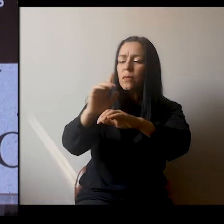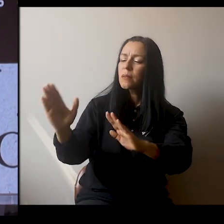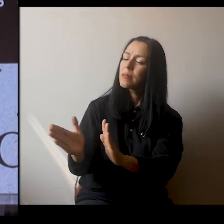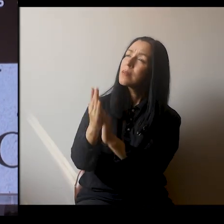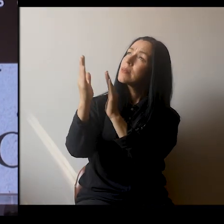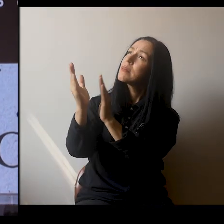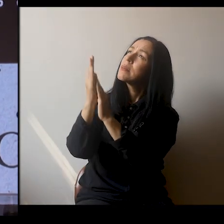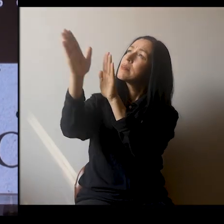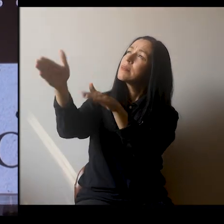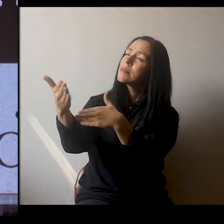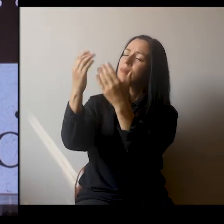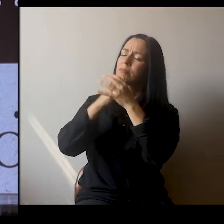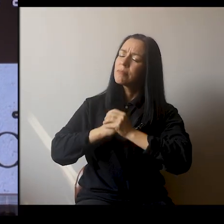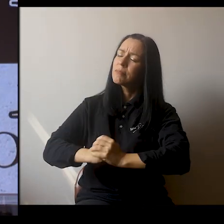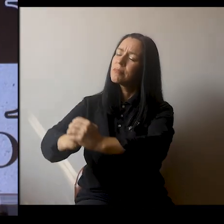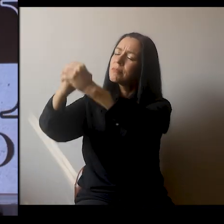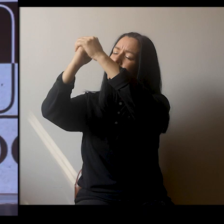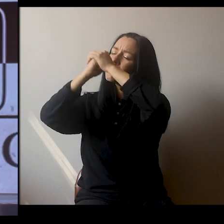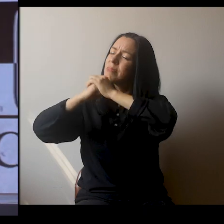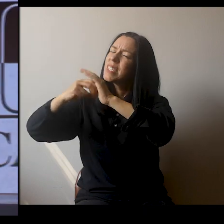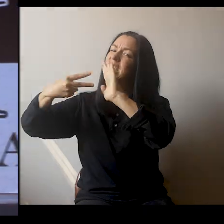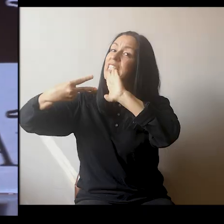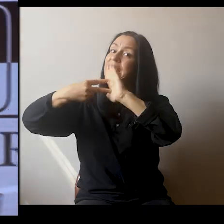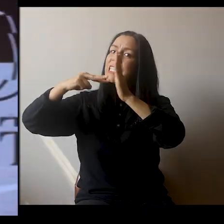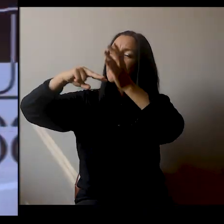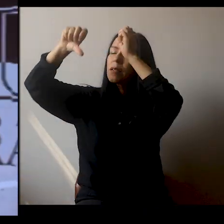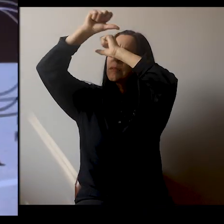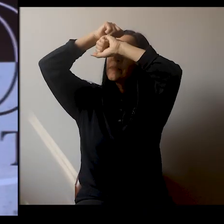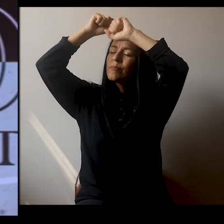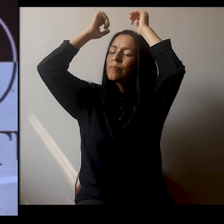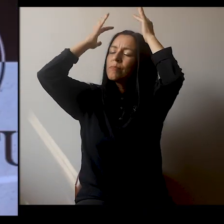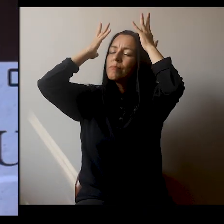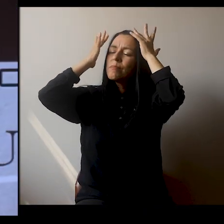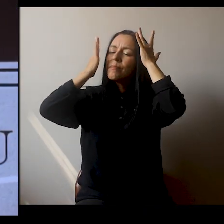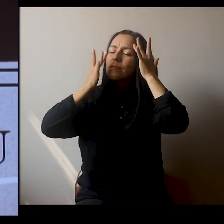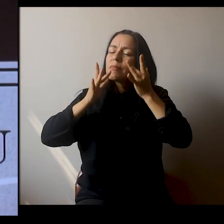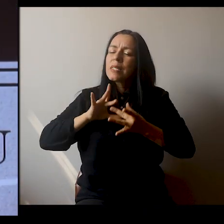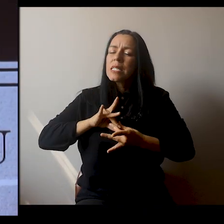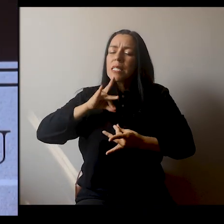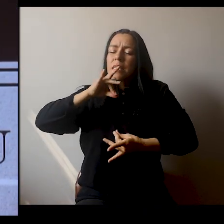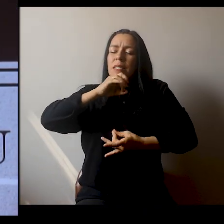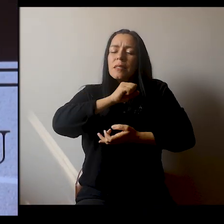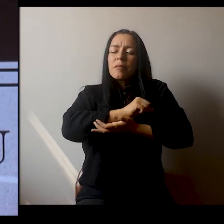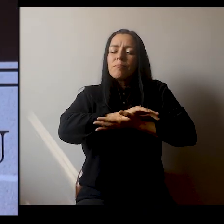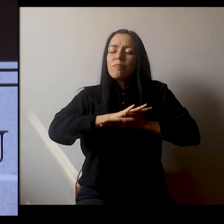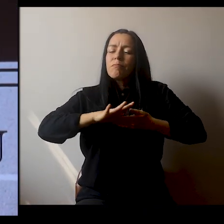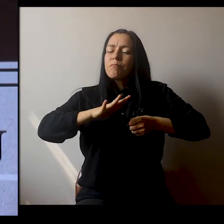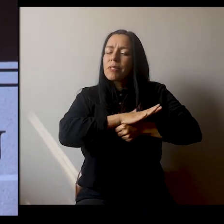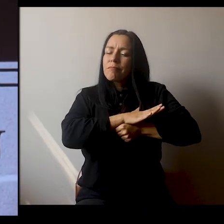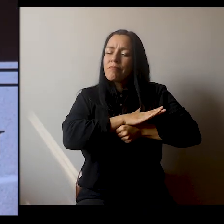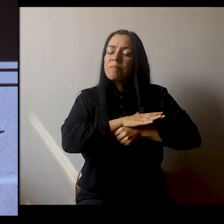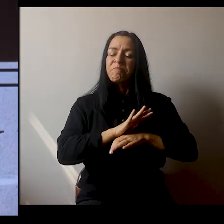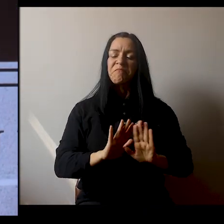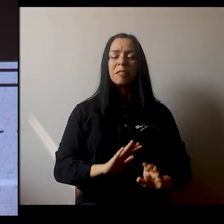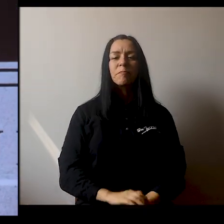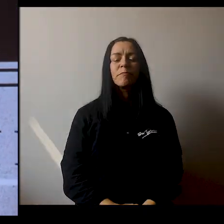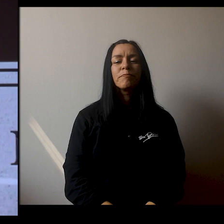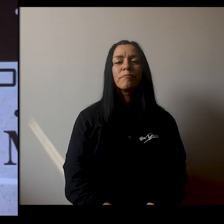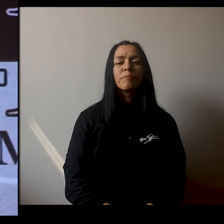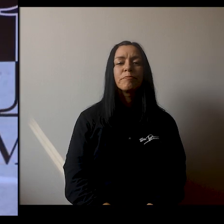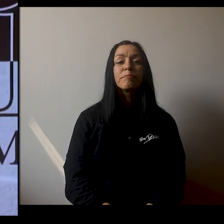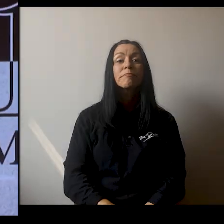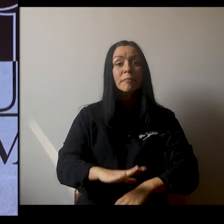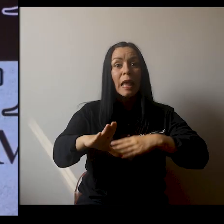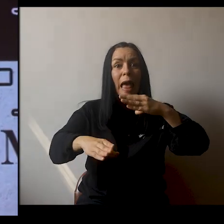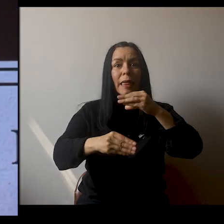minutos de alabanza y adoración son los que garantizan esa llenura en el Espíritu Santo. Pero lo siguiente que